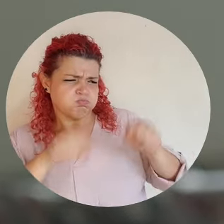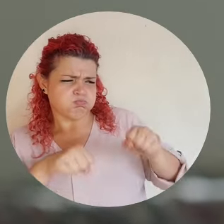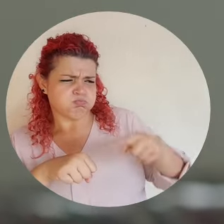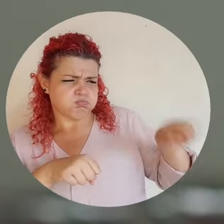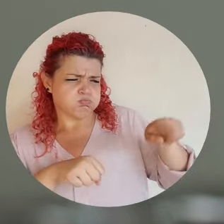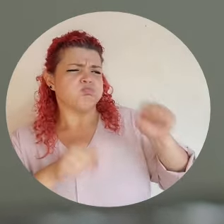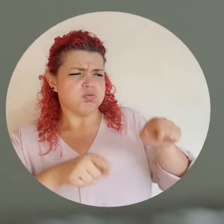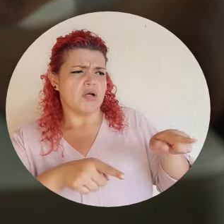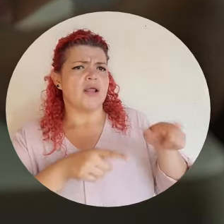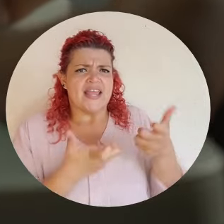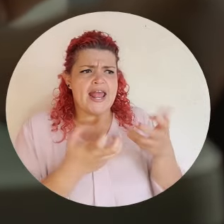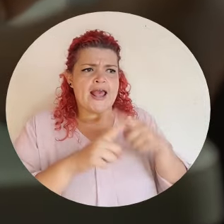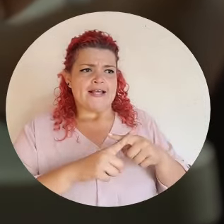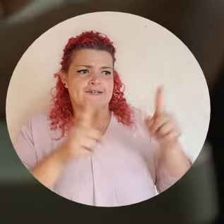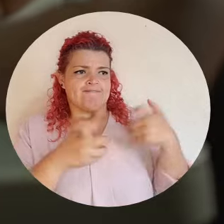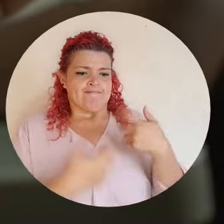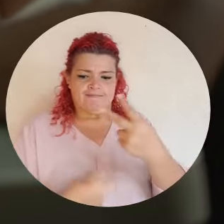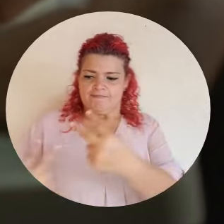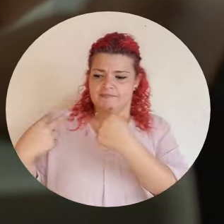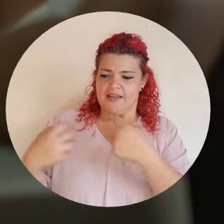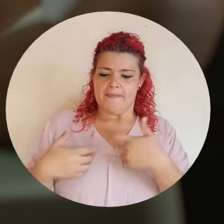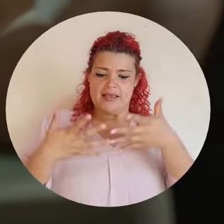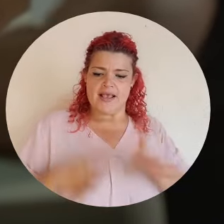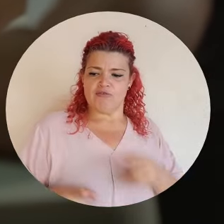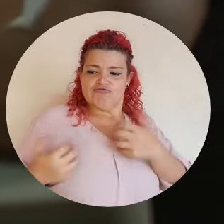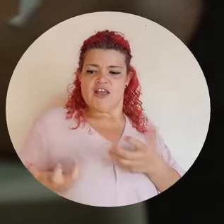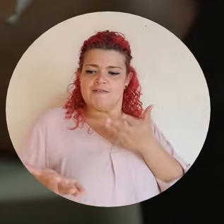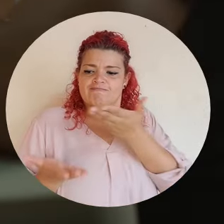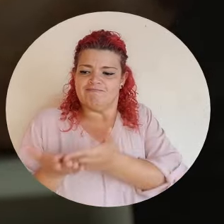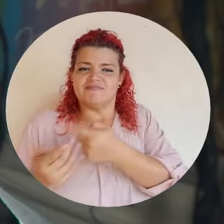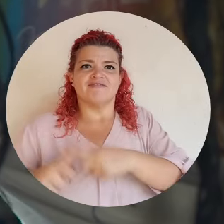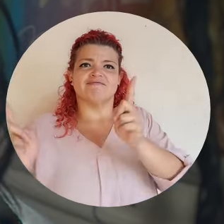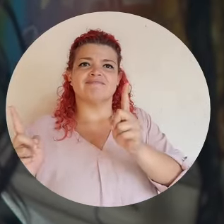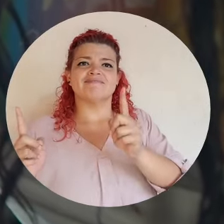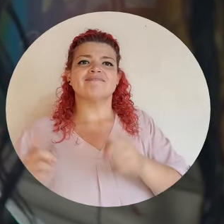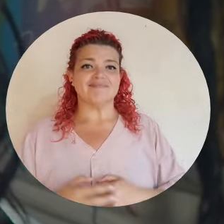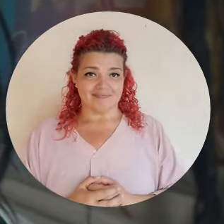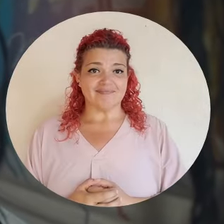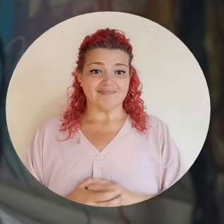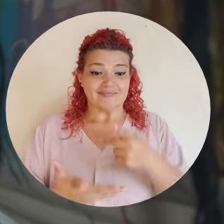potencial y que quieren brindar una diferencia en sus hijos.